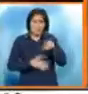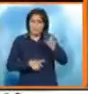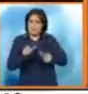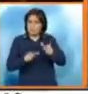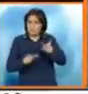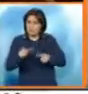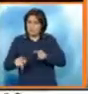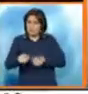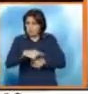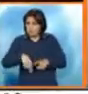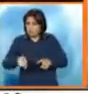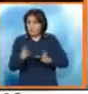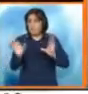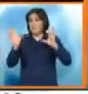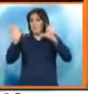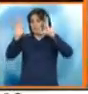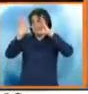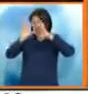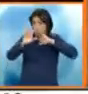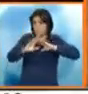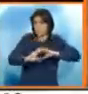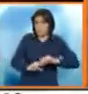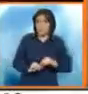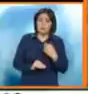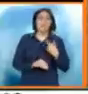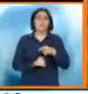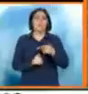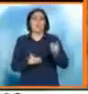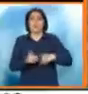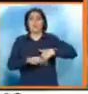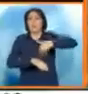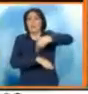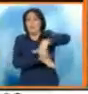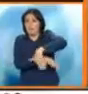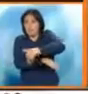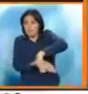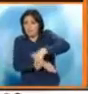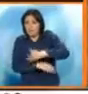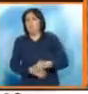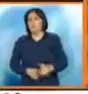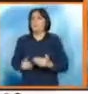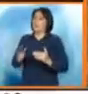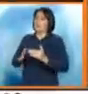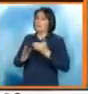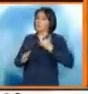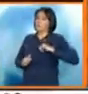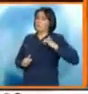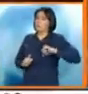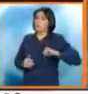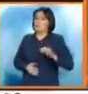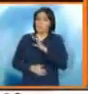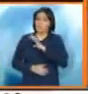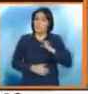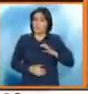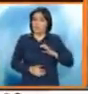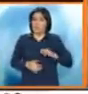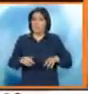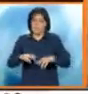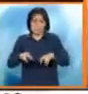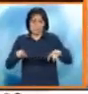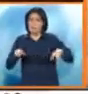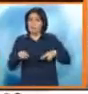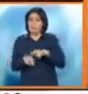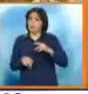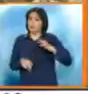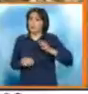han pasado la noche, como es previsible, en la calle, y la municipalidad del Callao y el gobierno regional